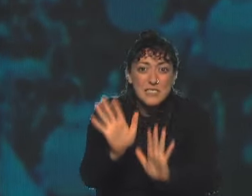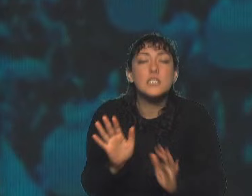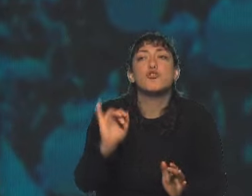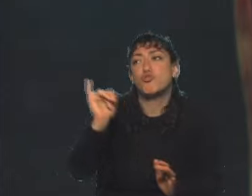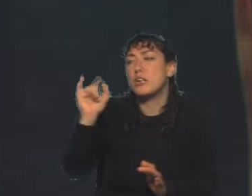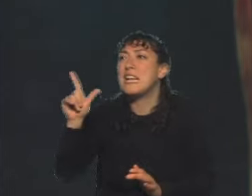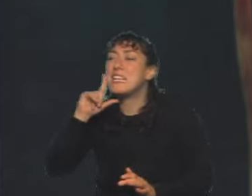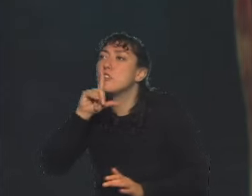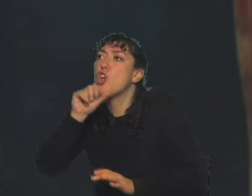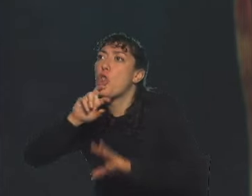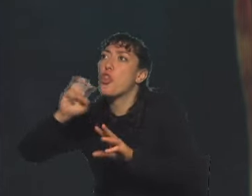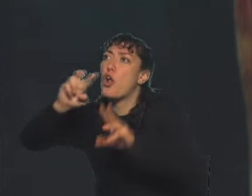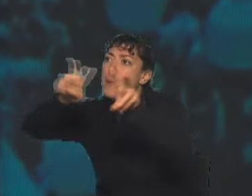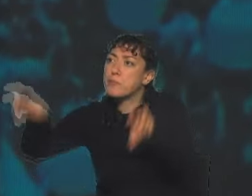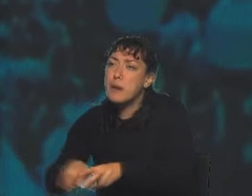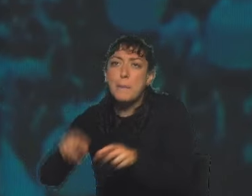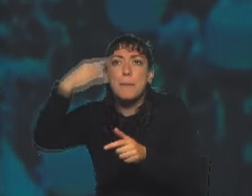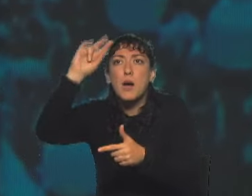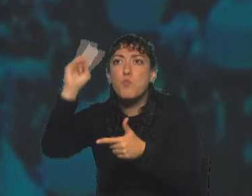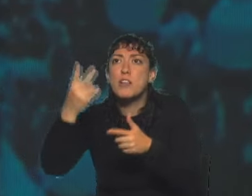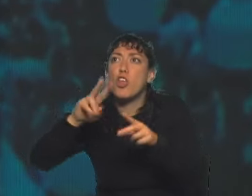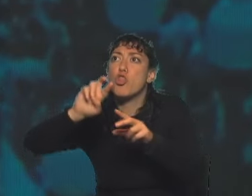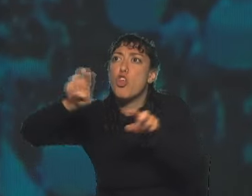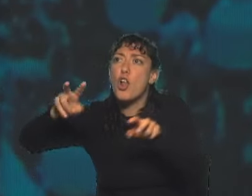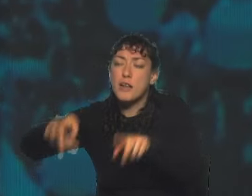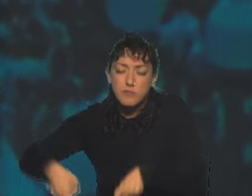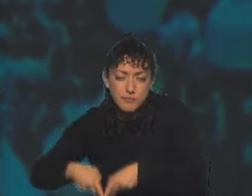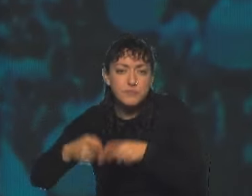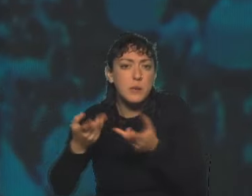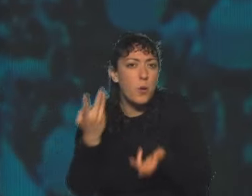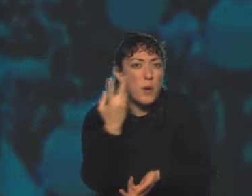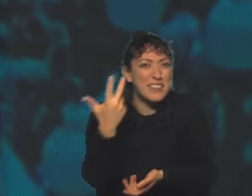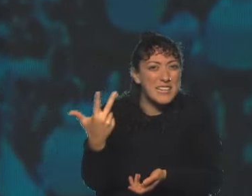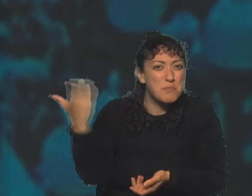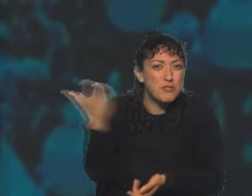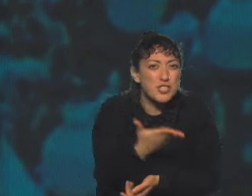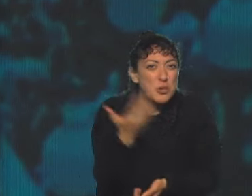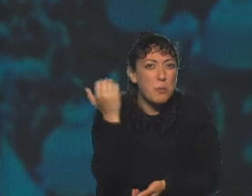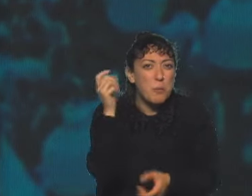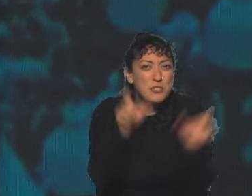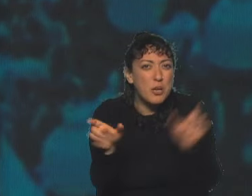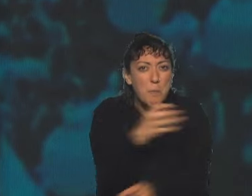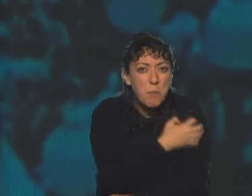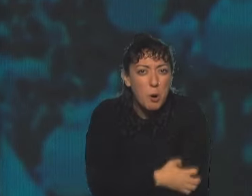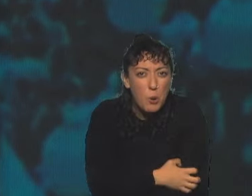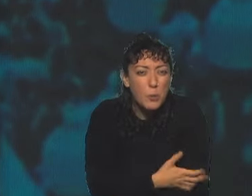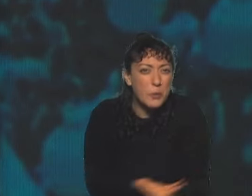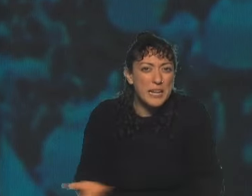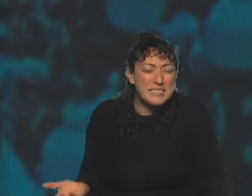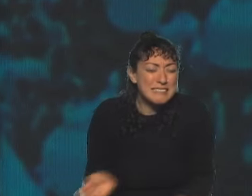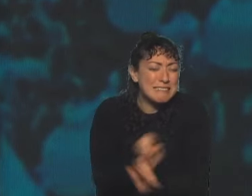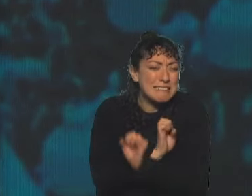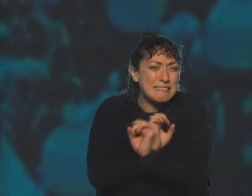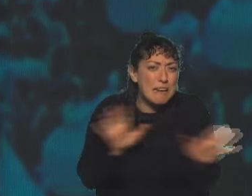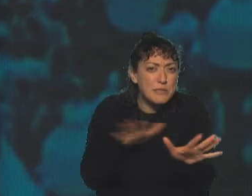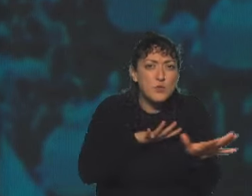generar divisas, Vaca Muerta nos va a generar divisas, pero señores, hay 43% de pobreza. Hay situaciones extremadamente graves,